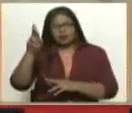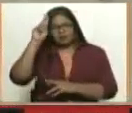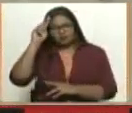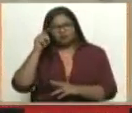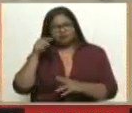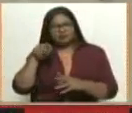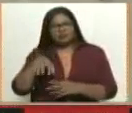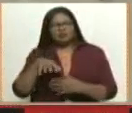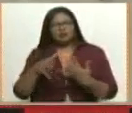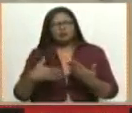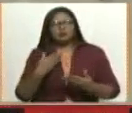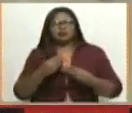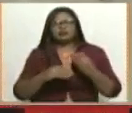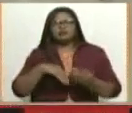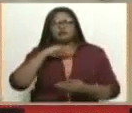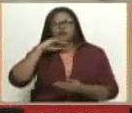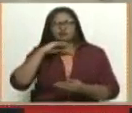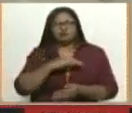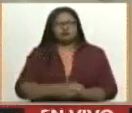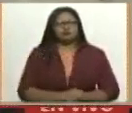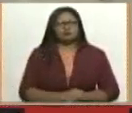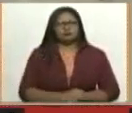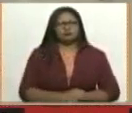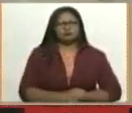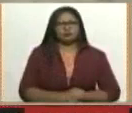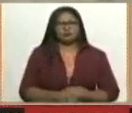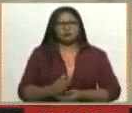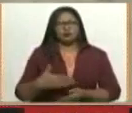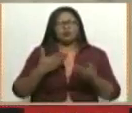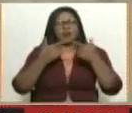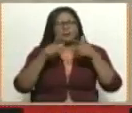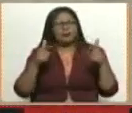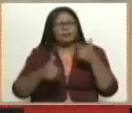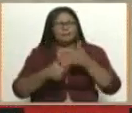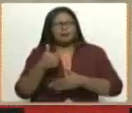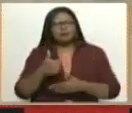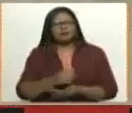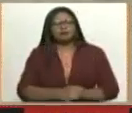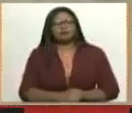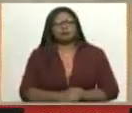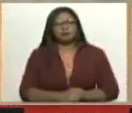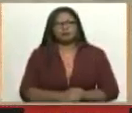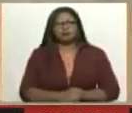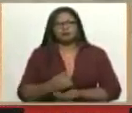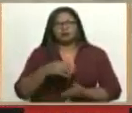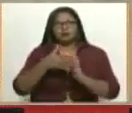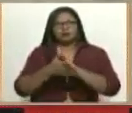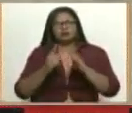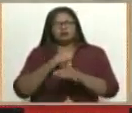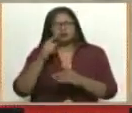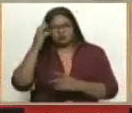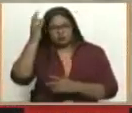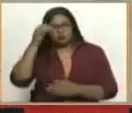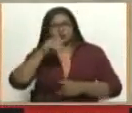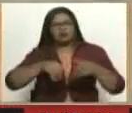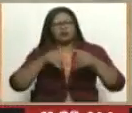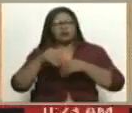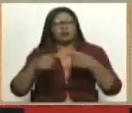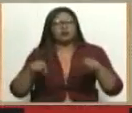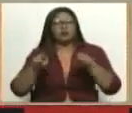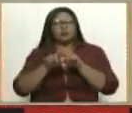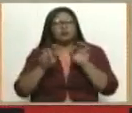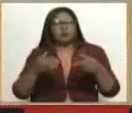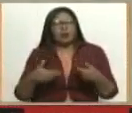Estado suficiente para ampliar aún más las garantías que este Consejo Electoral